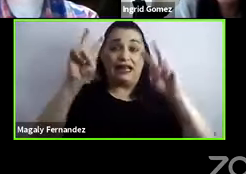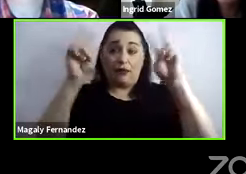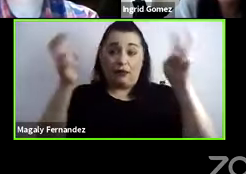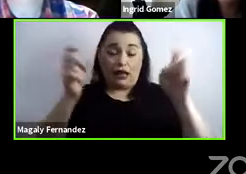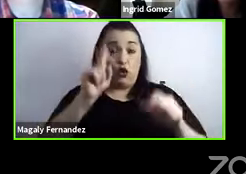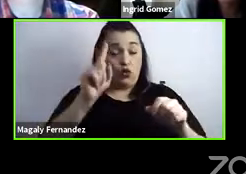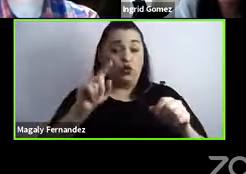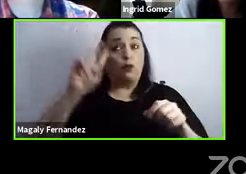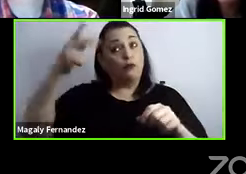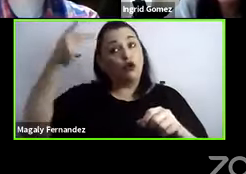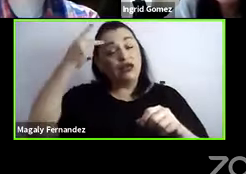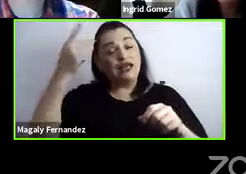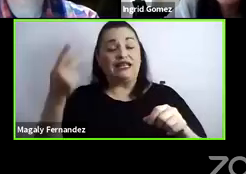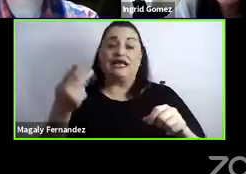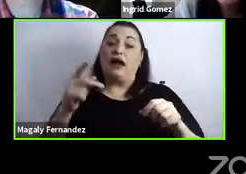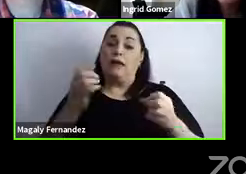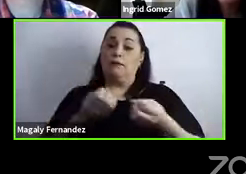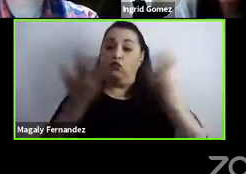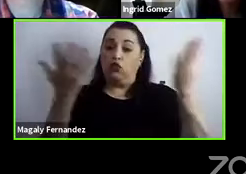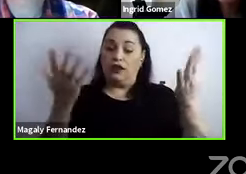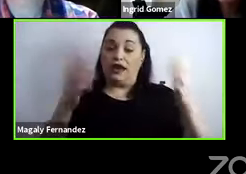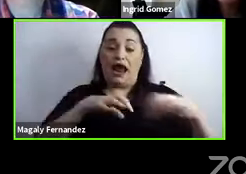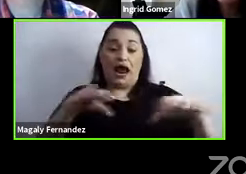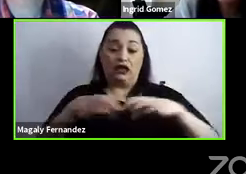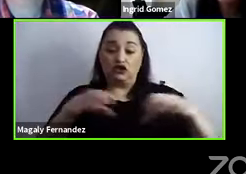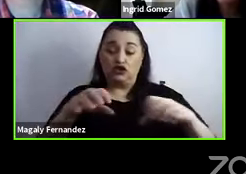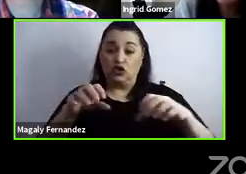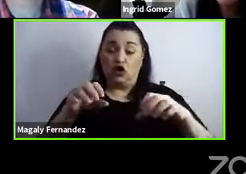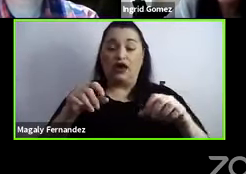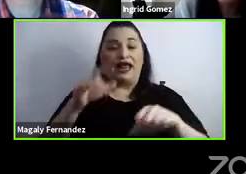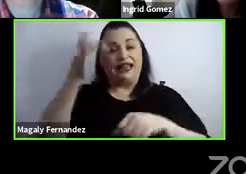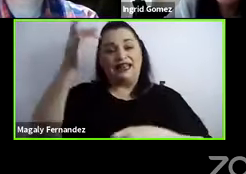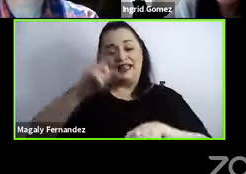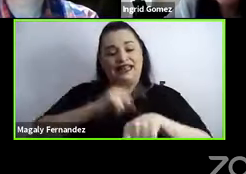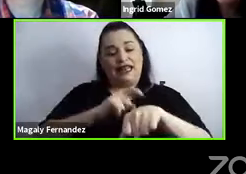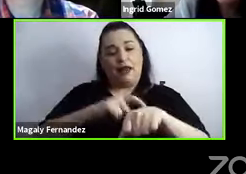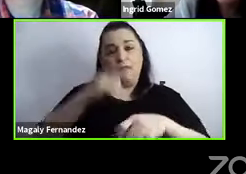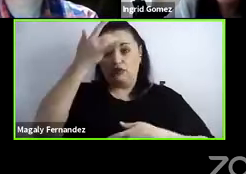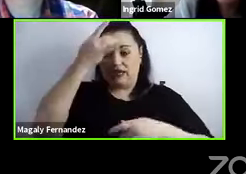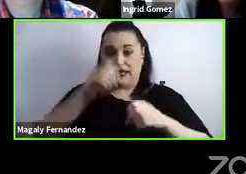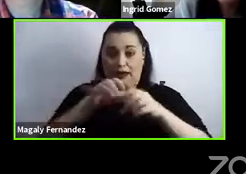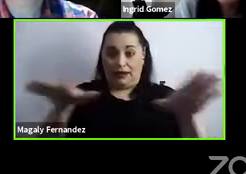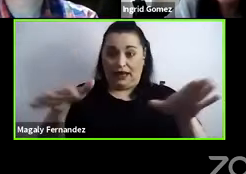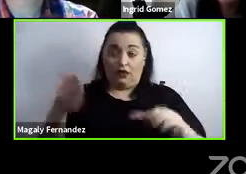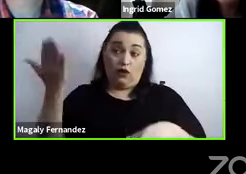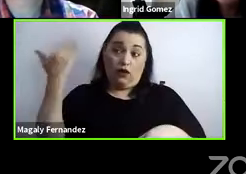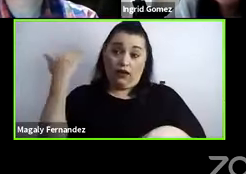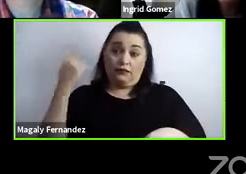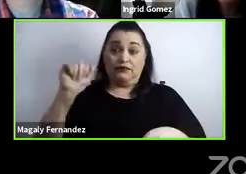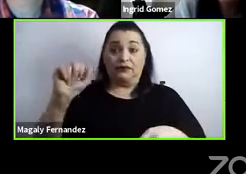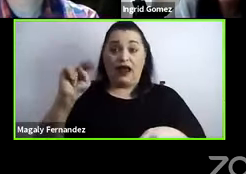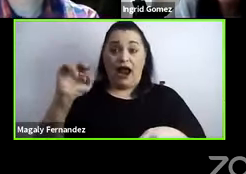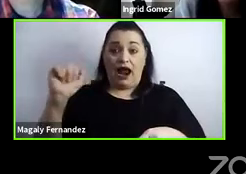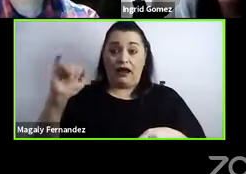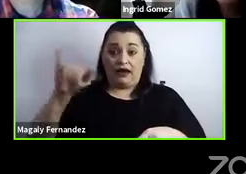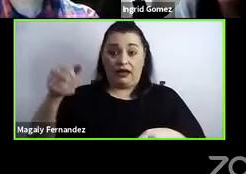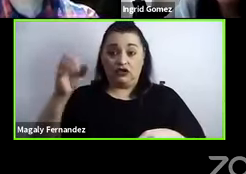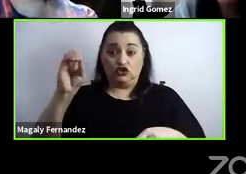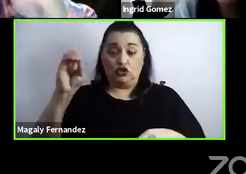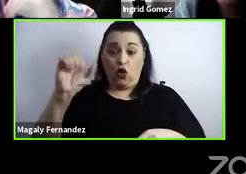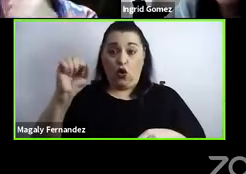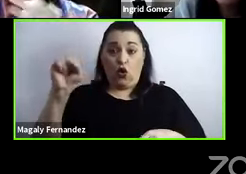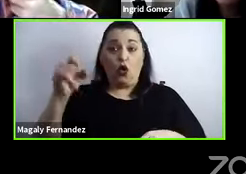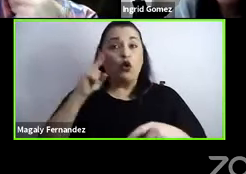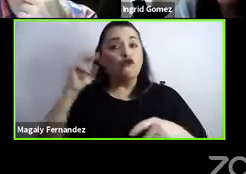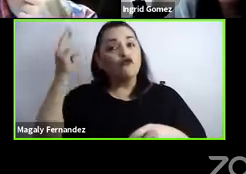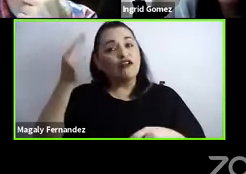en acción en contextos de pandemia. En la conferencia con la doctora Ana Sojo el pasado 11 de agosto pudimos reflexionar